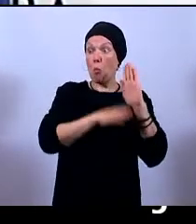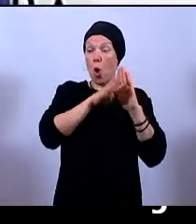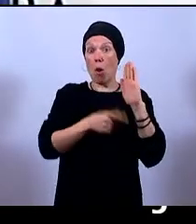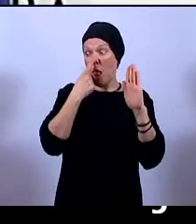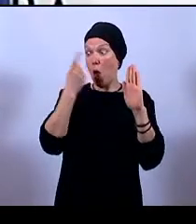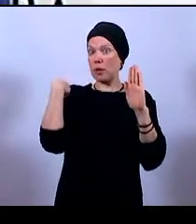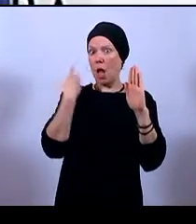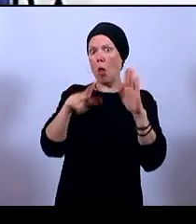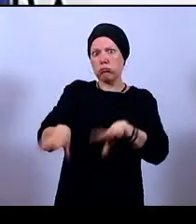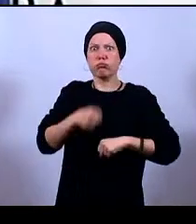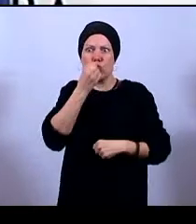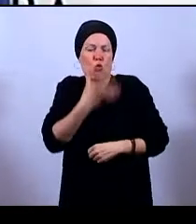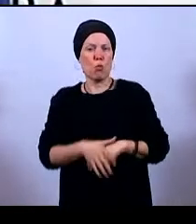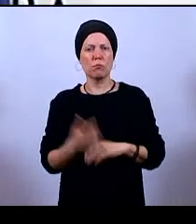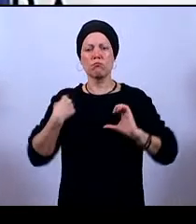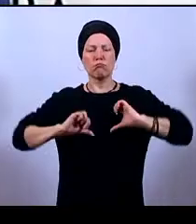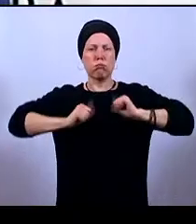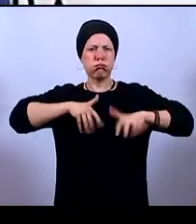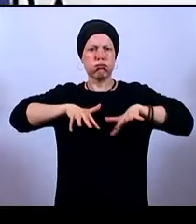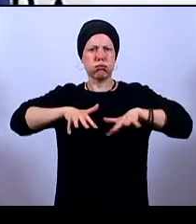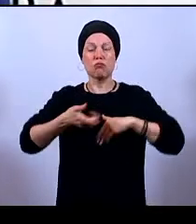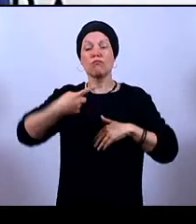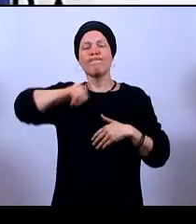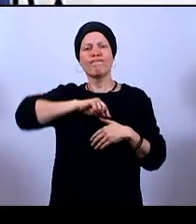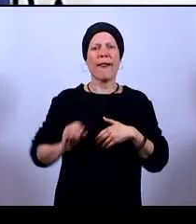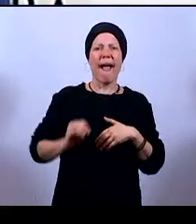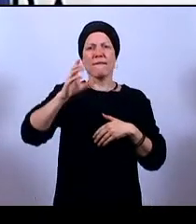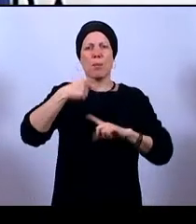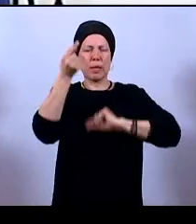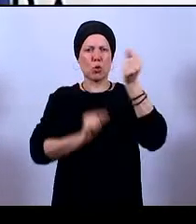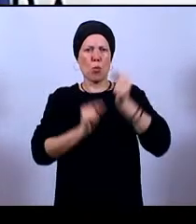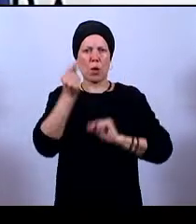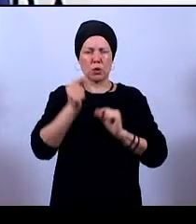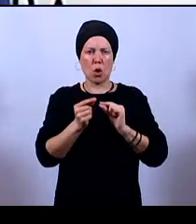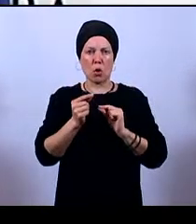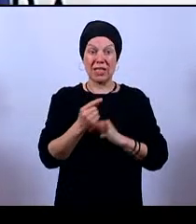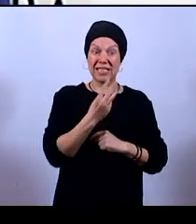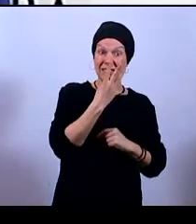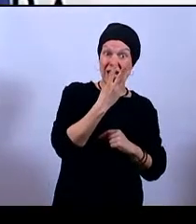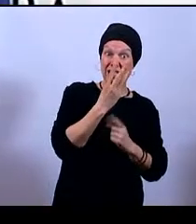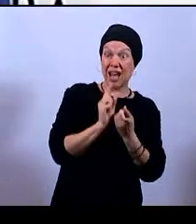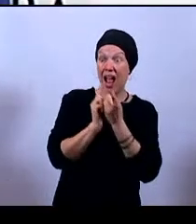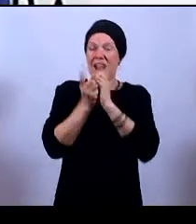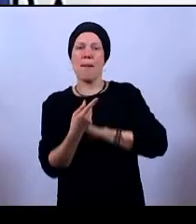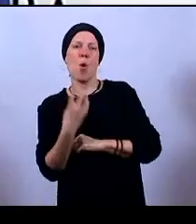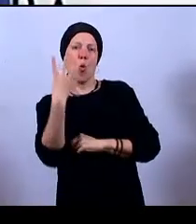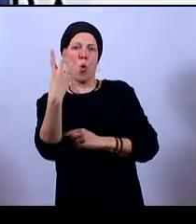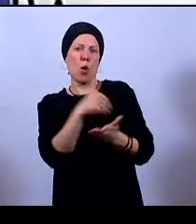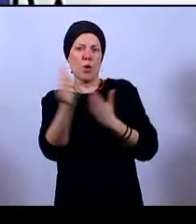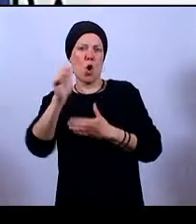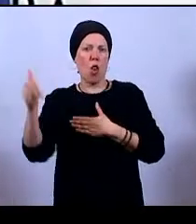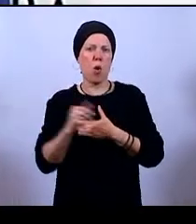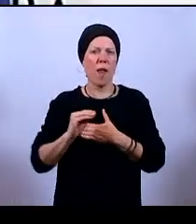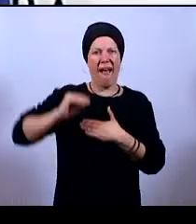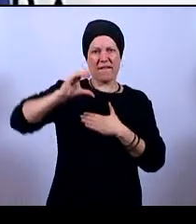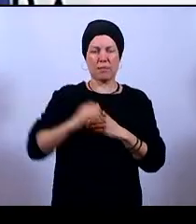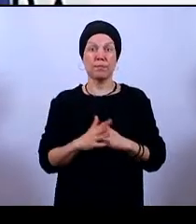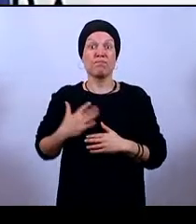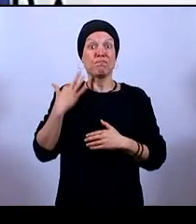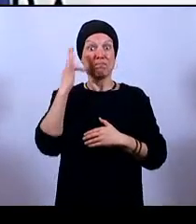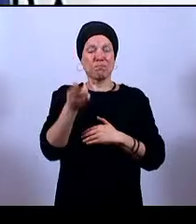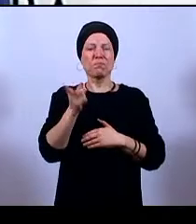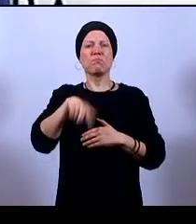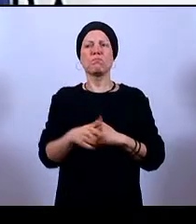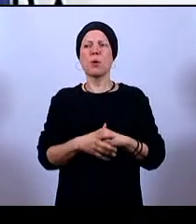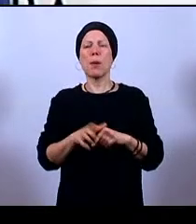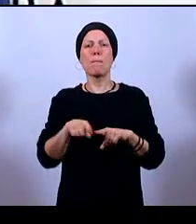año pasado, cuando se puso en marcha, hemos incrementado el presupuesto desde los 3 a los 4 millones de euros. Además,